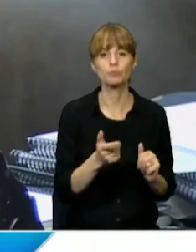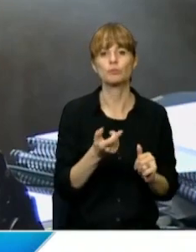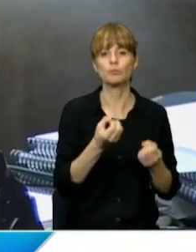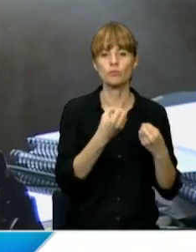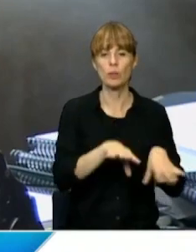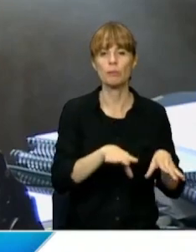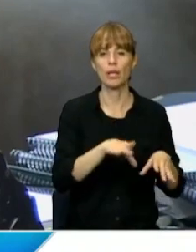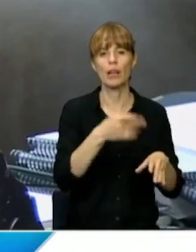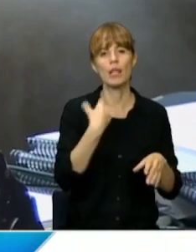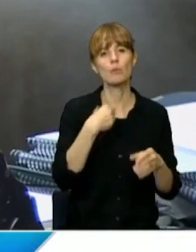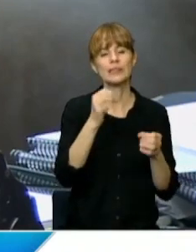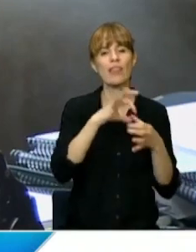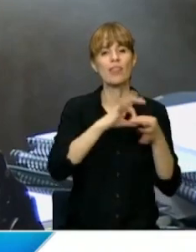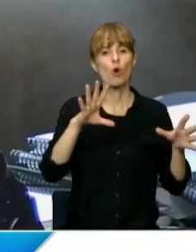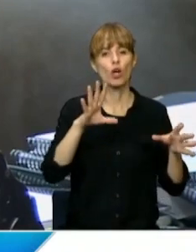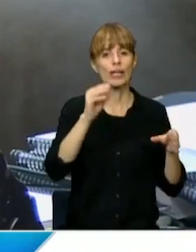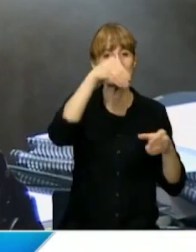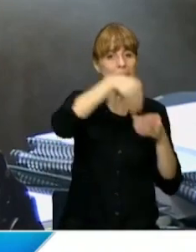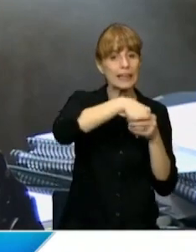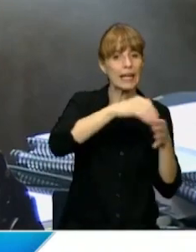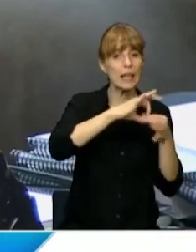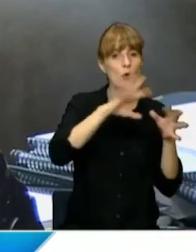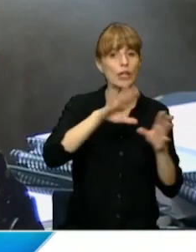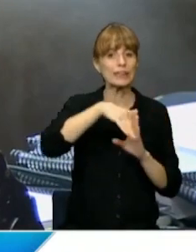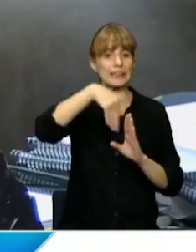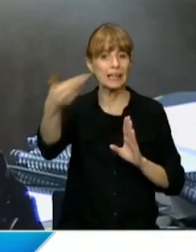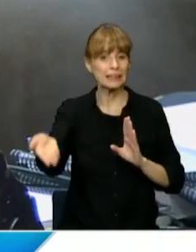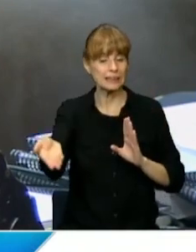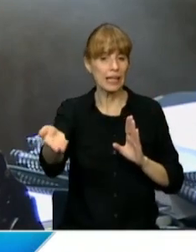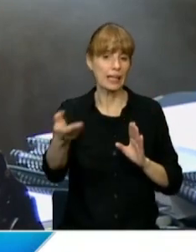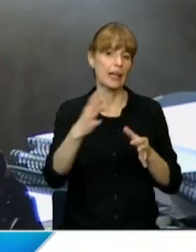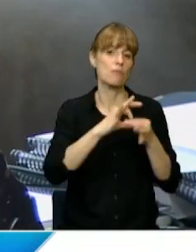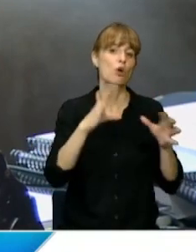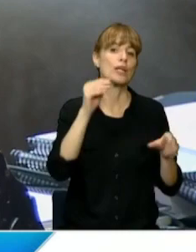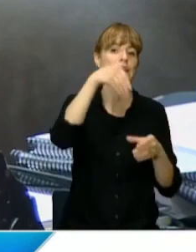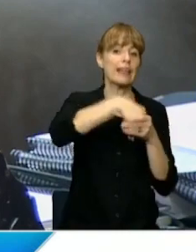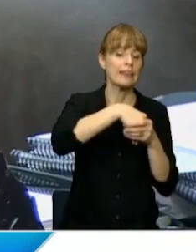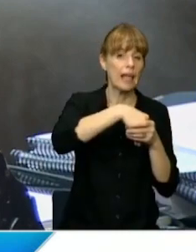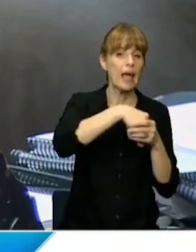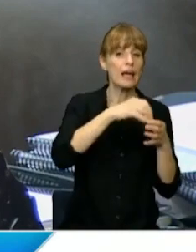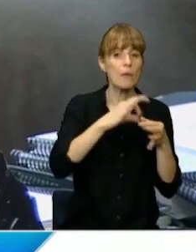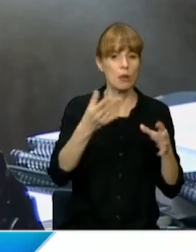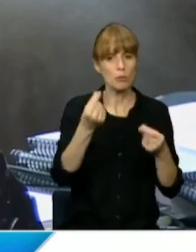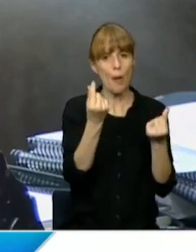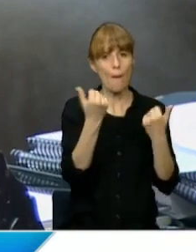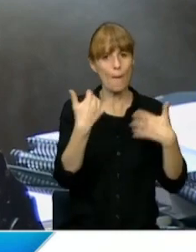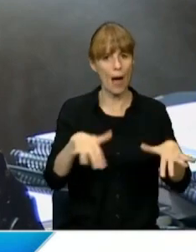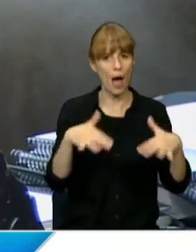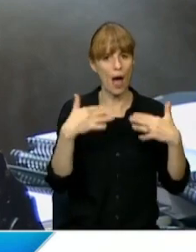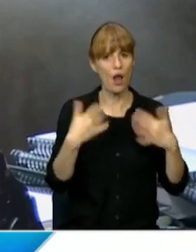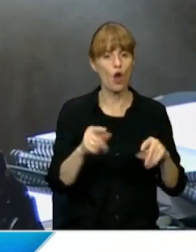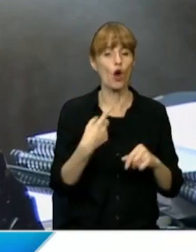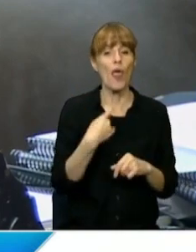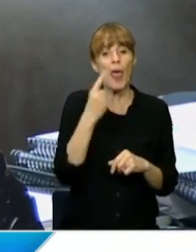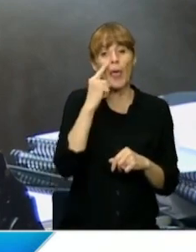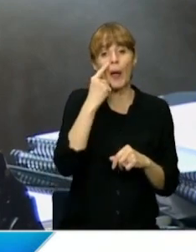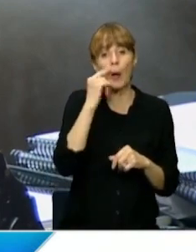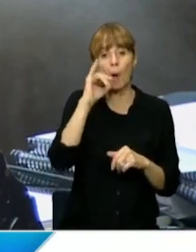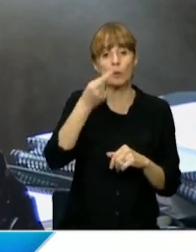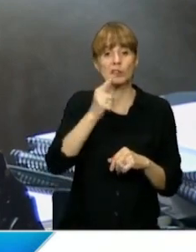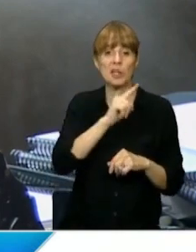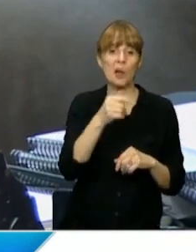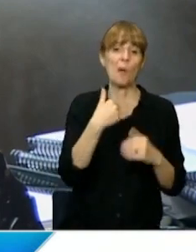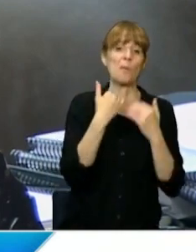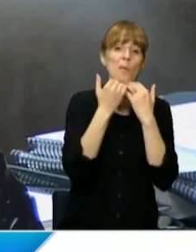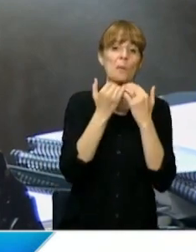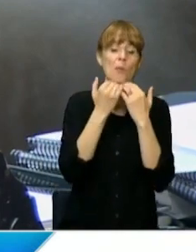externa es una virtud. Democracia interna y externa siempre incomode a quien incomode. 4 puntos que